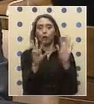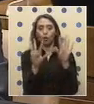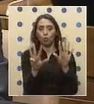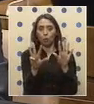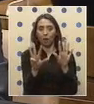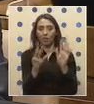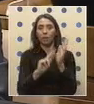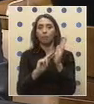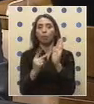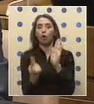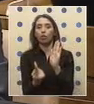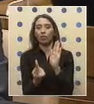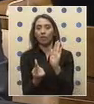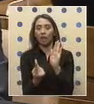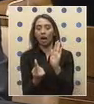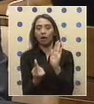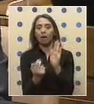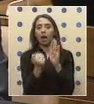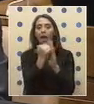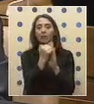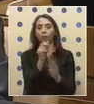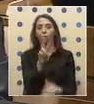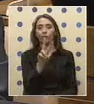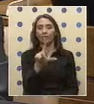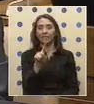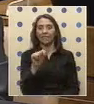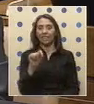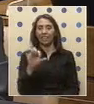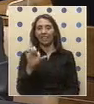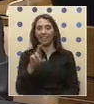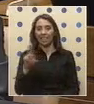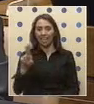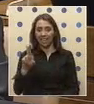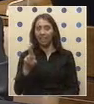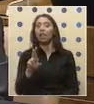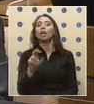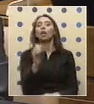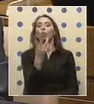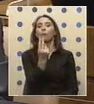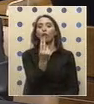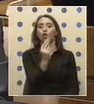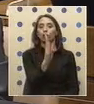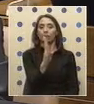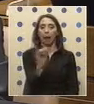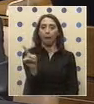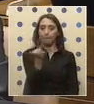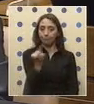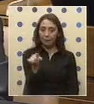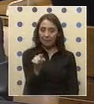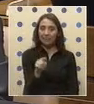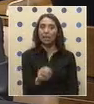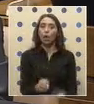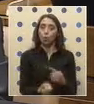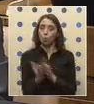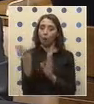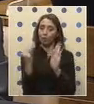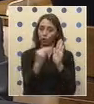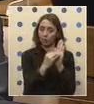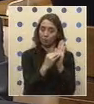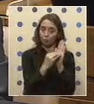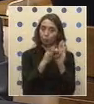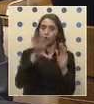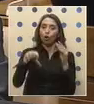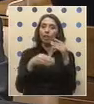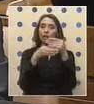que modifica el artículo 27 ter, el numeral 12 bis nuevo, que incorpora